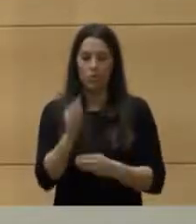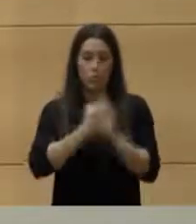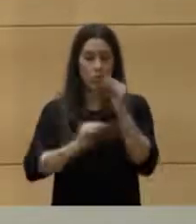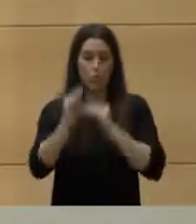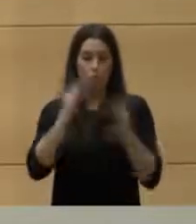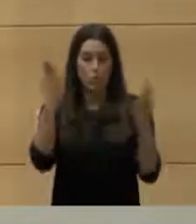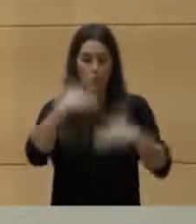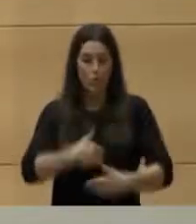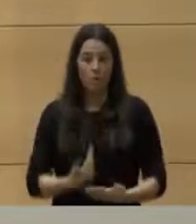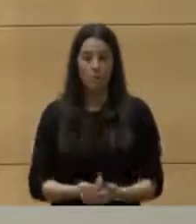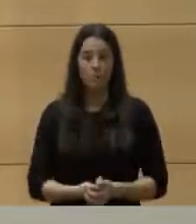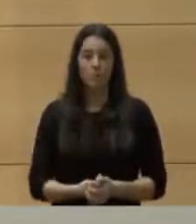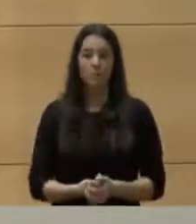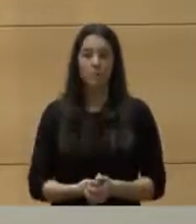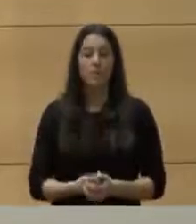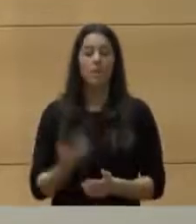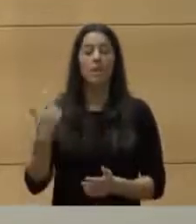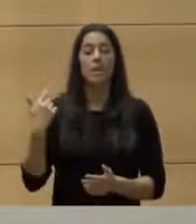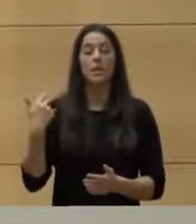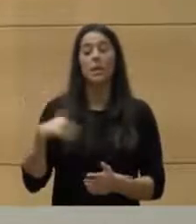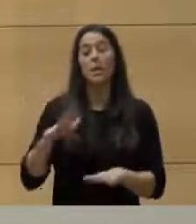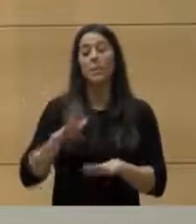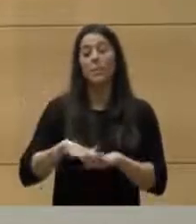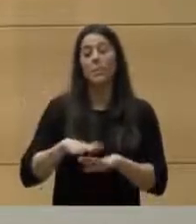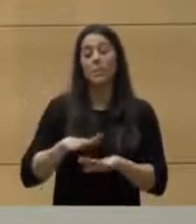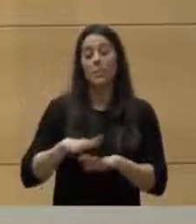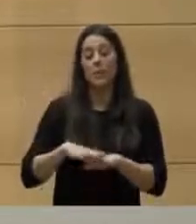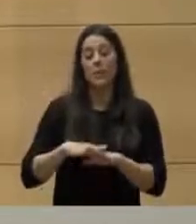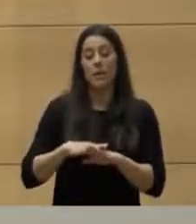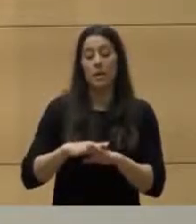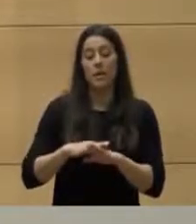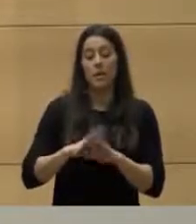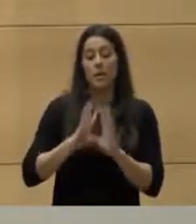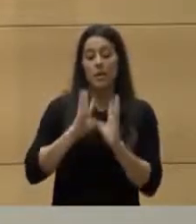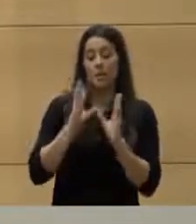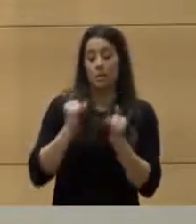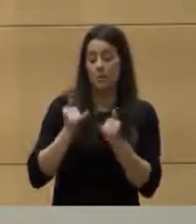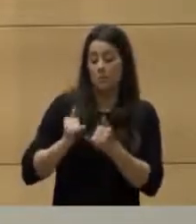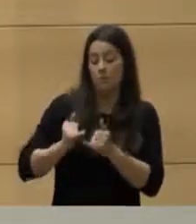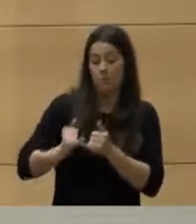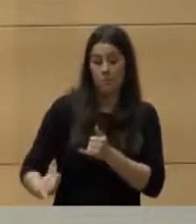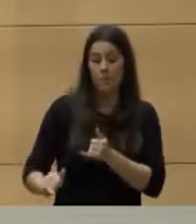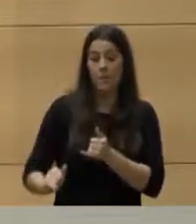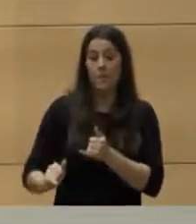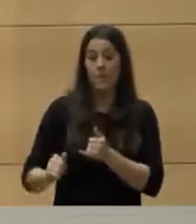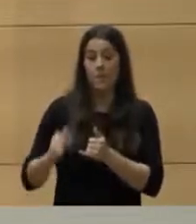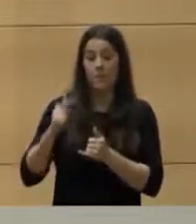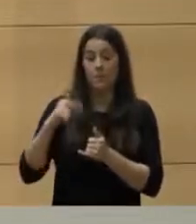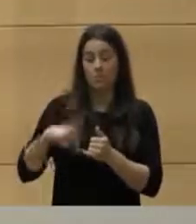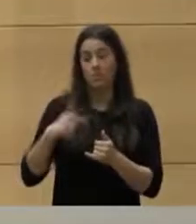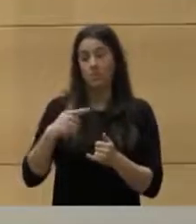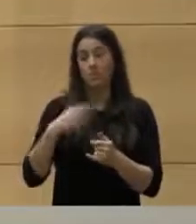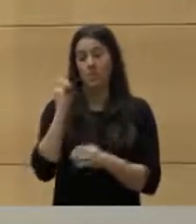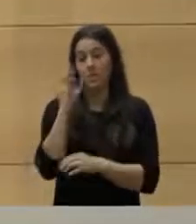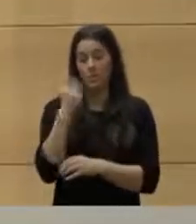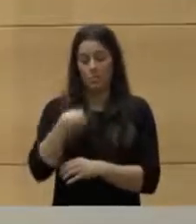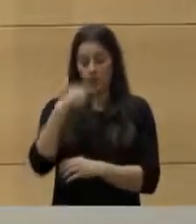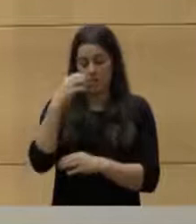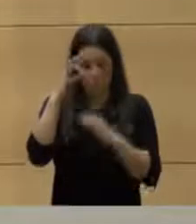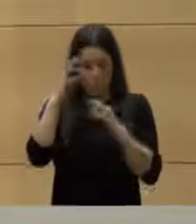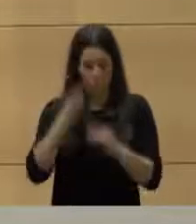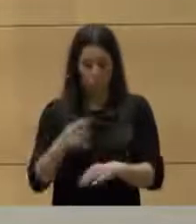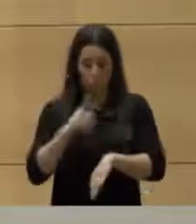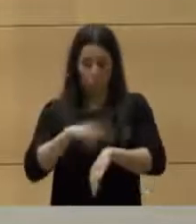solución. Y para ya entrar en el tramo final de mi intervención, que estoy seguro que el tiempo lo he agotado.